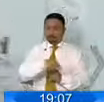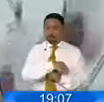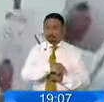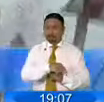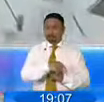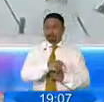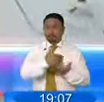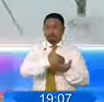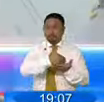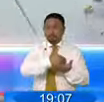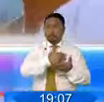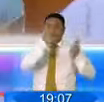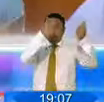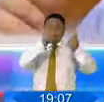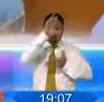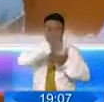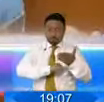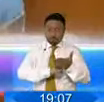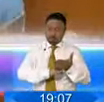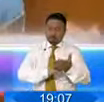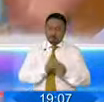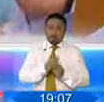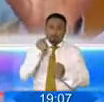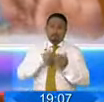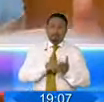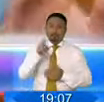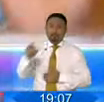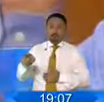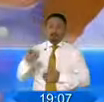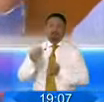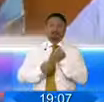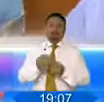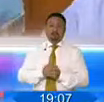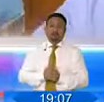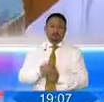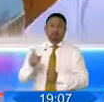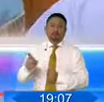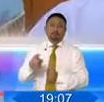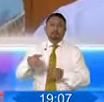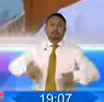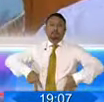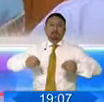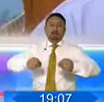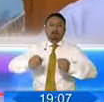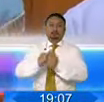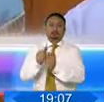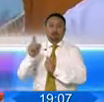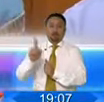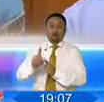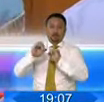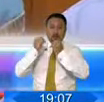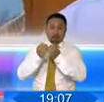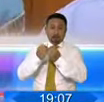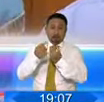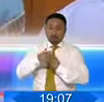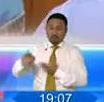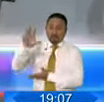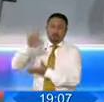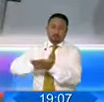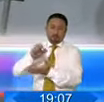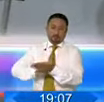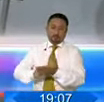a sacar los carteles. En esos casos, por ejemplo, se dividirá y se imputará el gasto para cada una de estas organizaciones o partidos